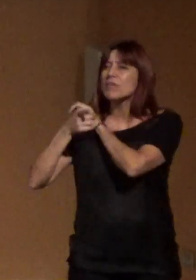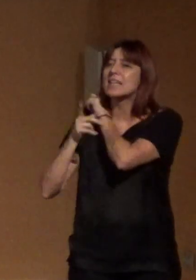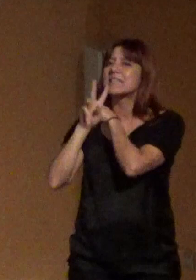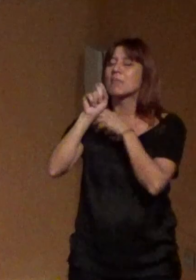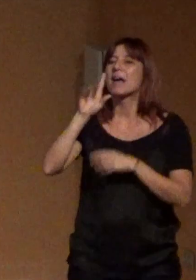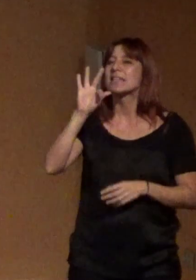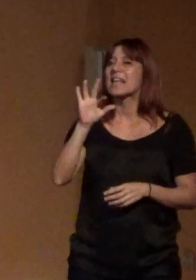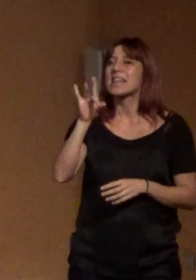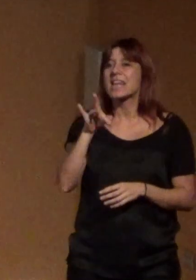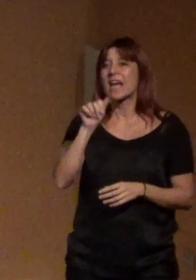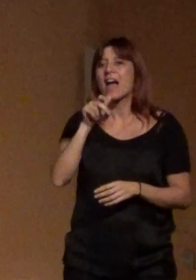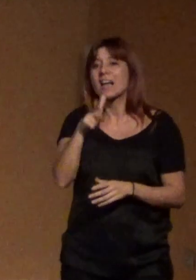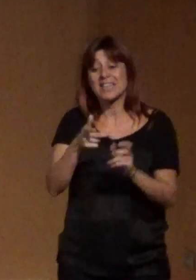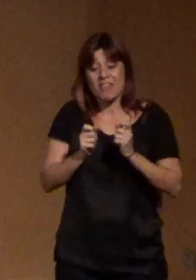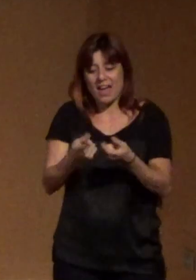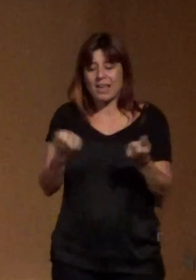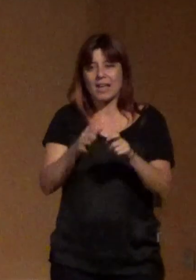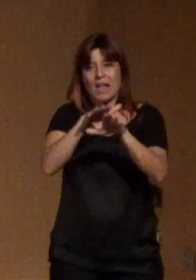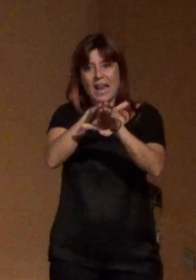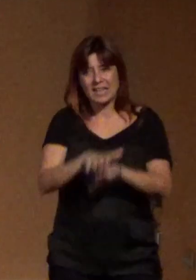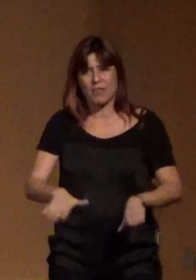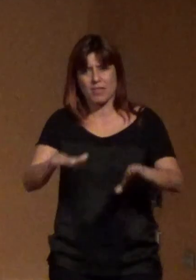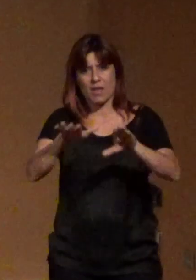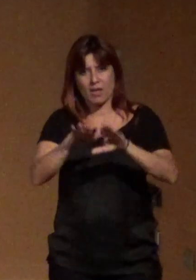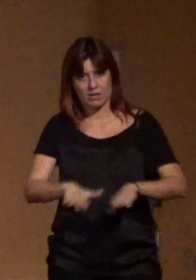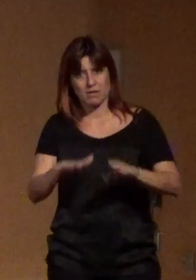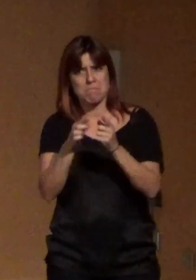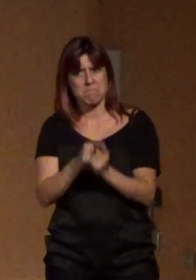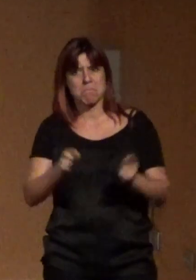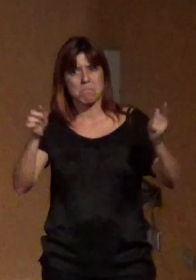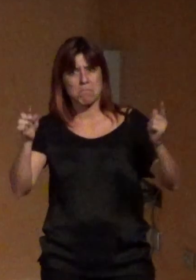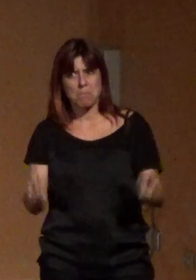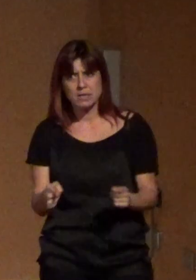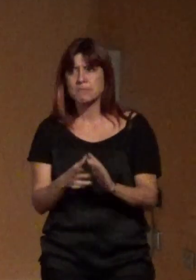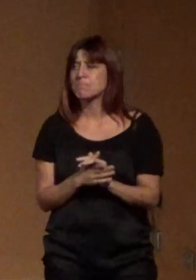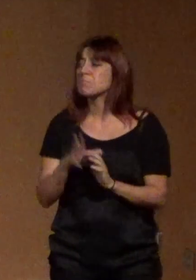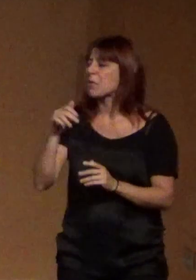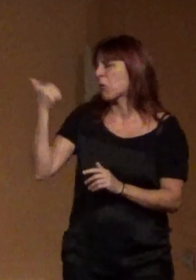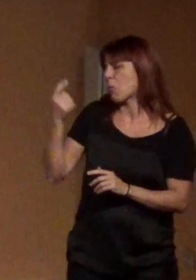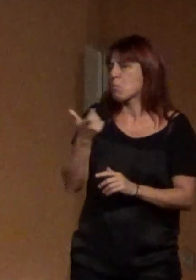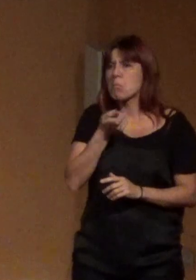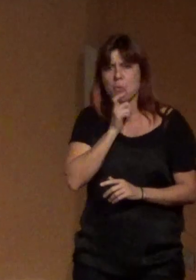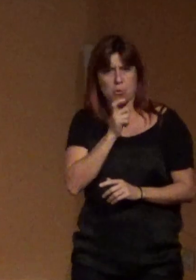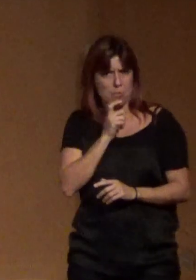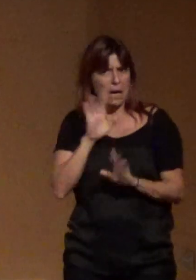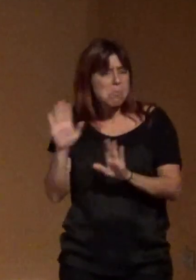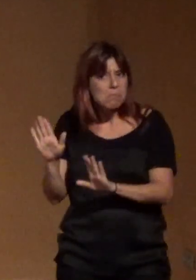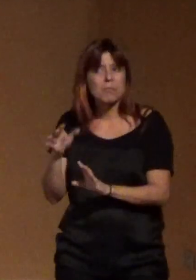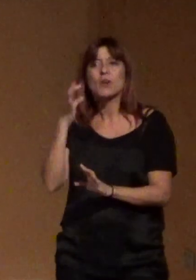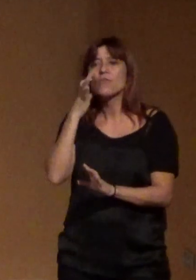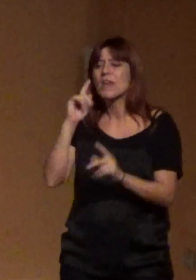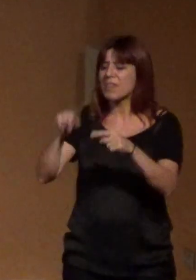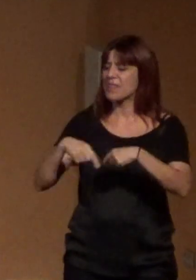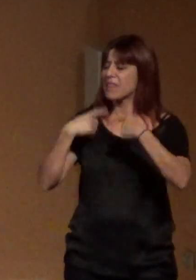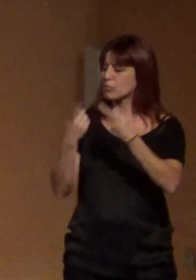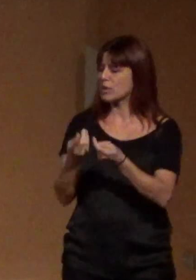alargada, la latencia se normaliza, esto es antes del tratamiento, y luego, el manejo de ratón es un poco complicado, pero bueno, luego se normalizan